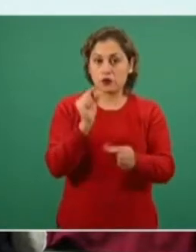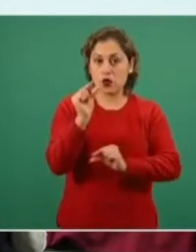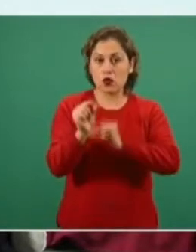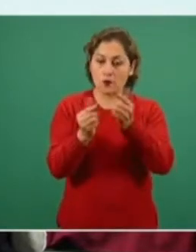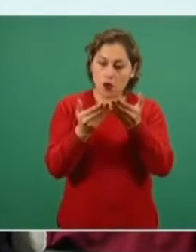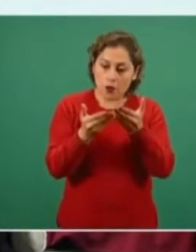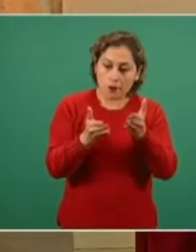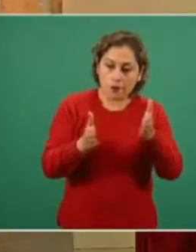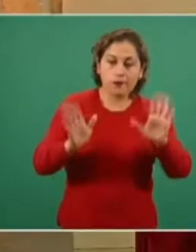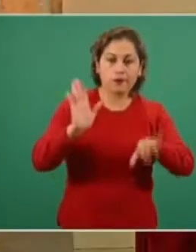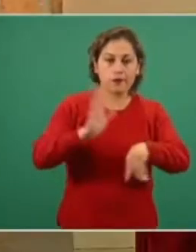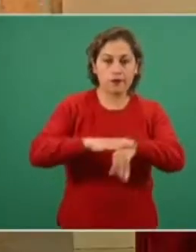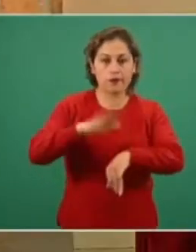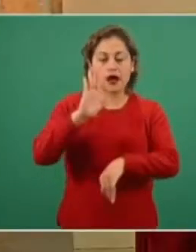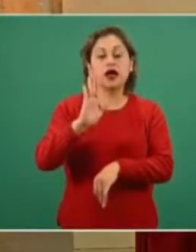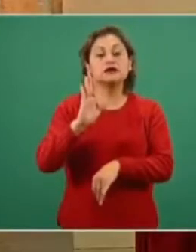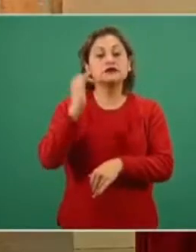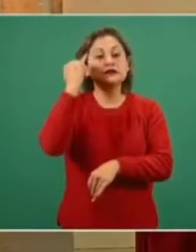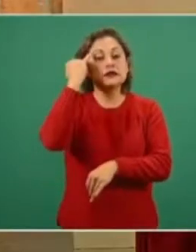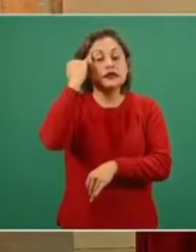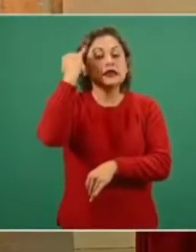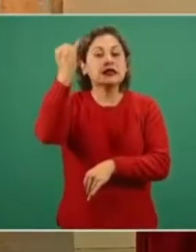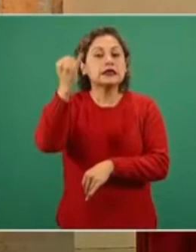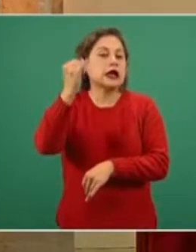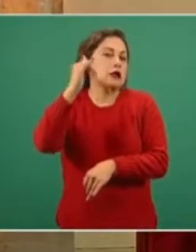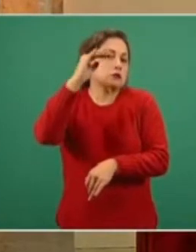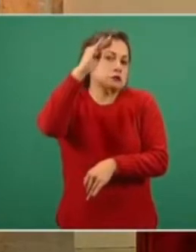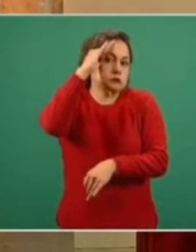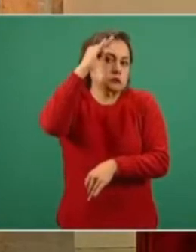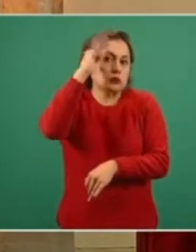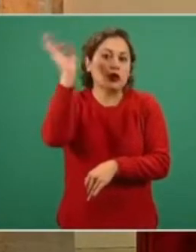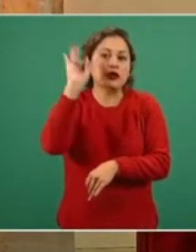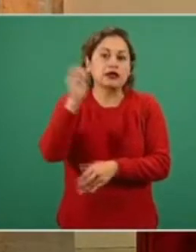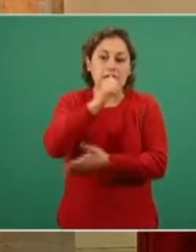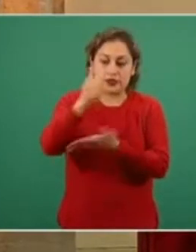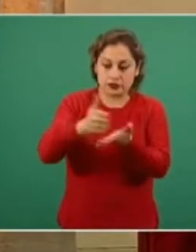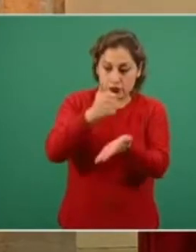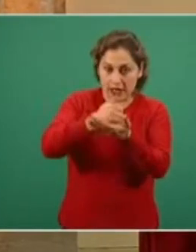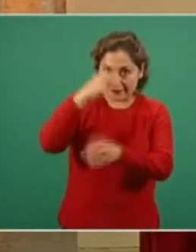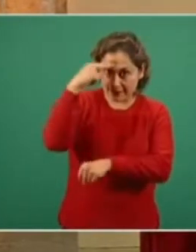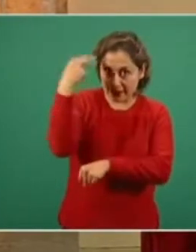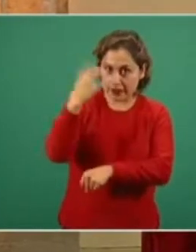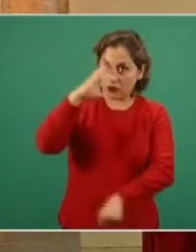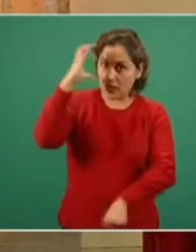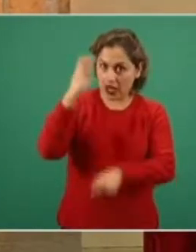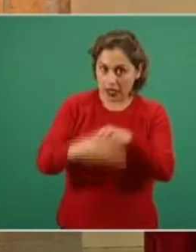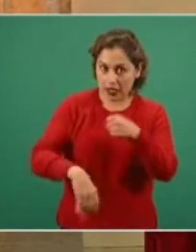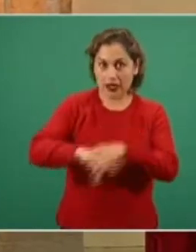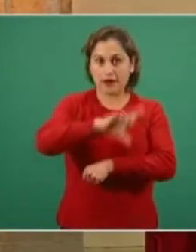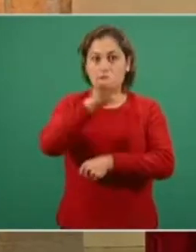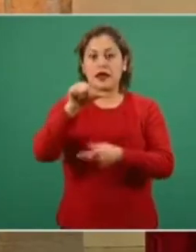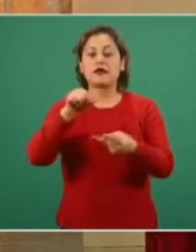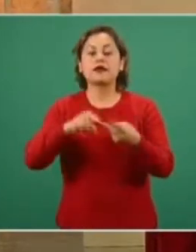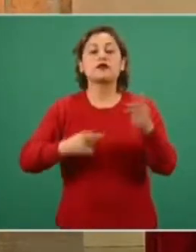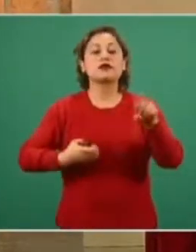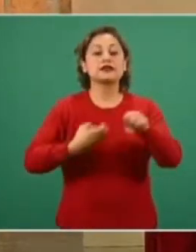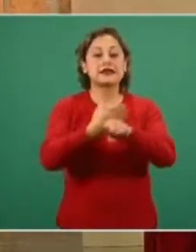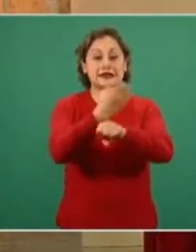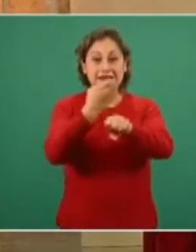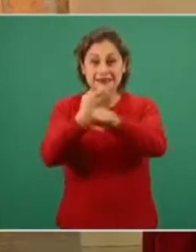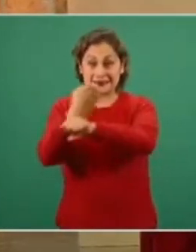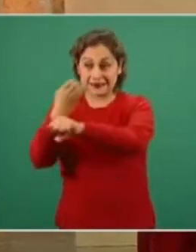podamos terminar la zona de la Ciudad de México, después la zona de la megalópolis, o sea, todos los